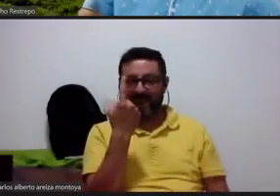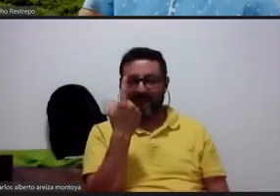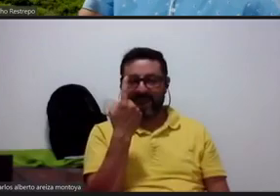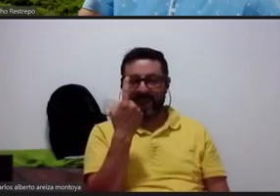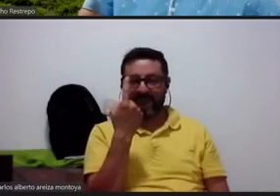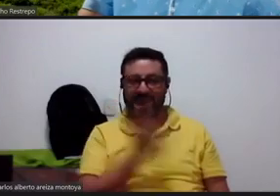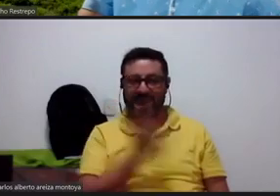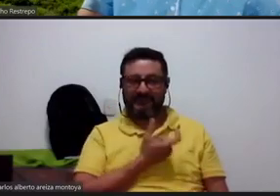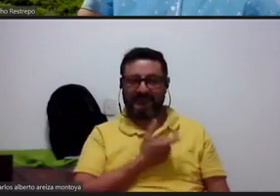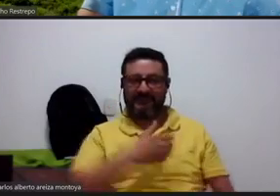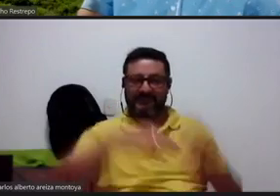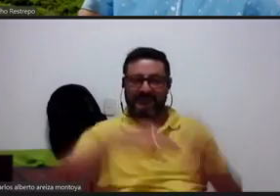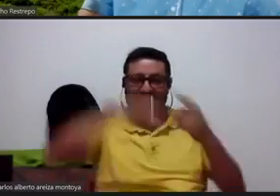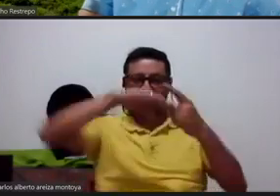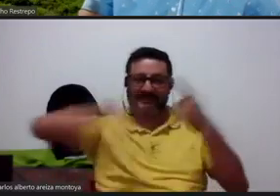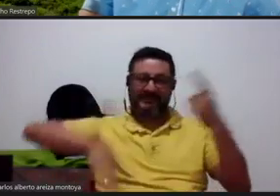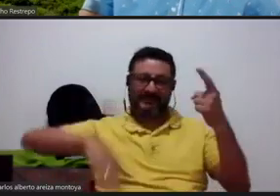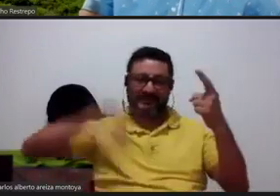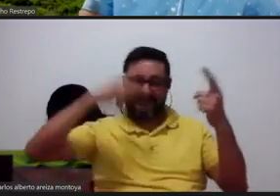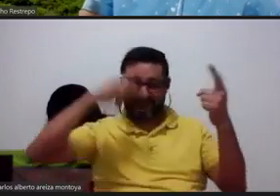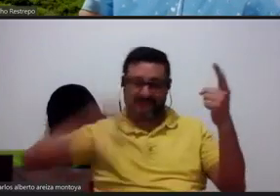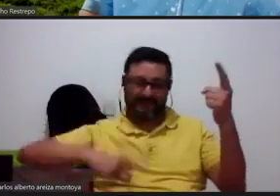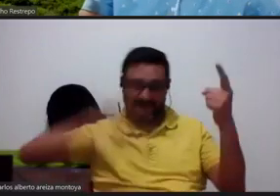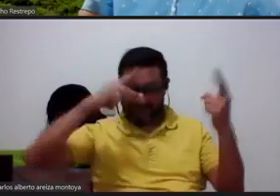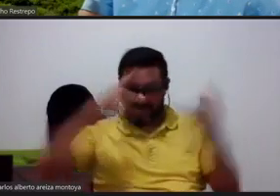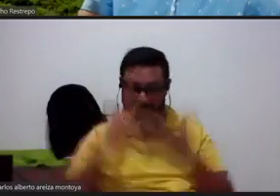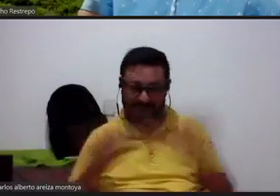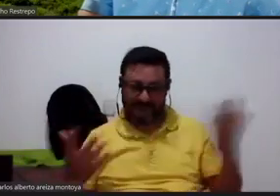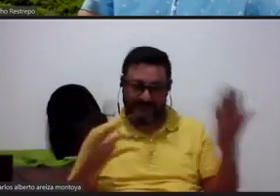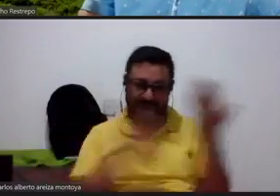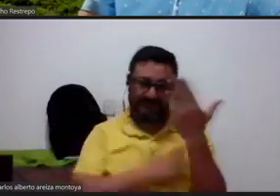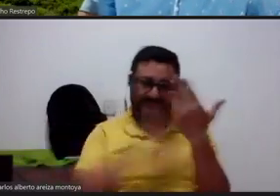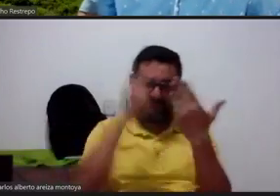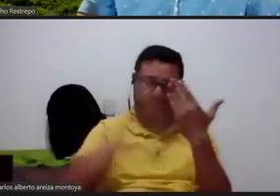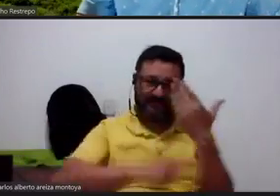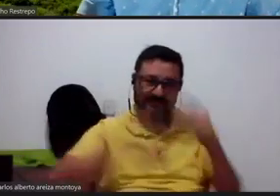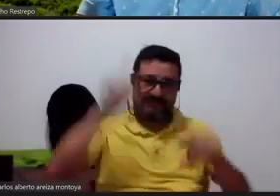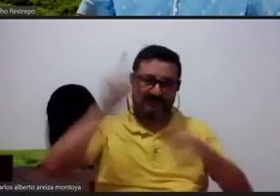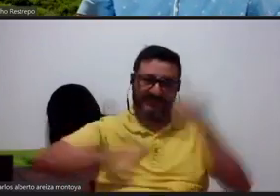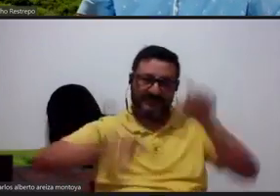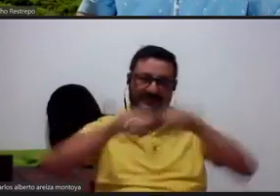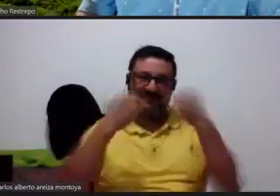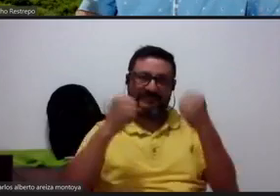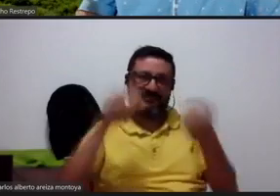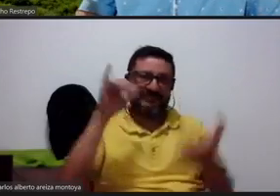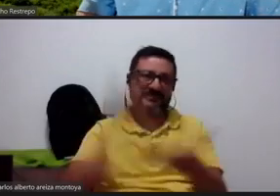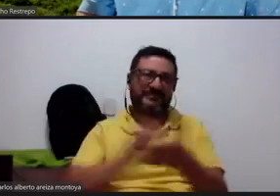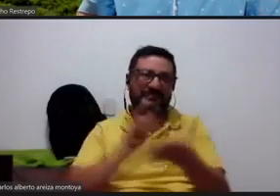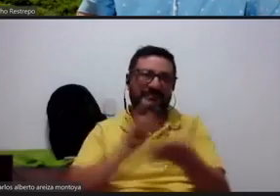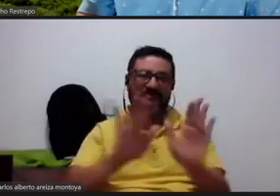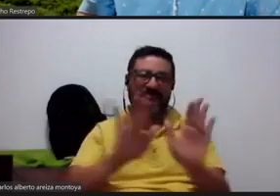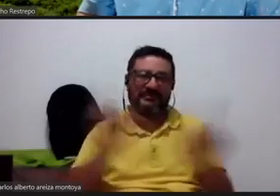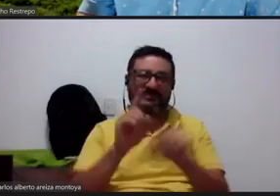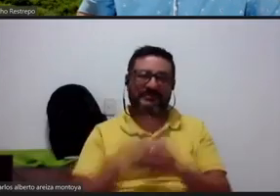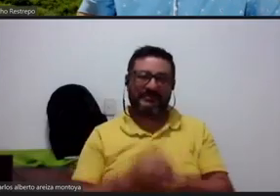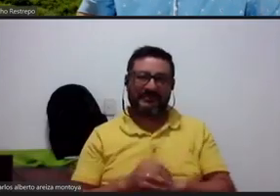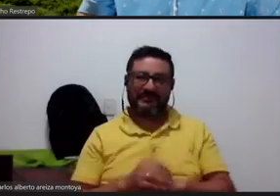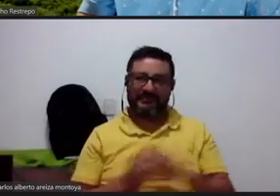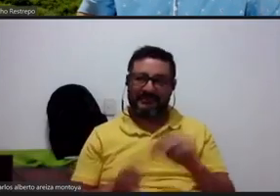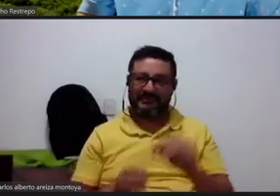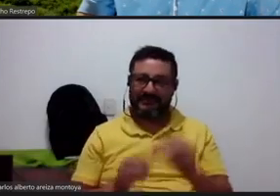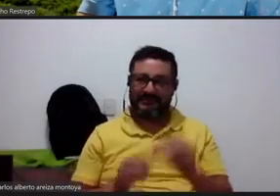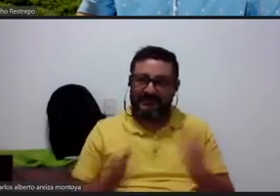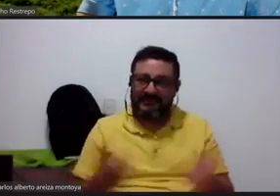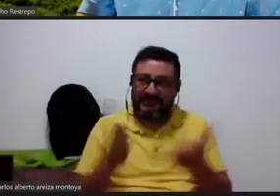Pero de ahí para abajo hay un montón de historias, hay un montón de proyectos de vida que no se pueden romper y no tienen que quedar ahí. Que todo lo contrario, se tienen que impulsar.